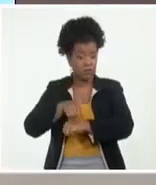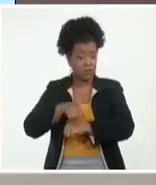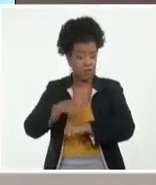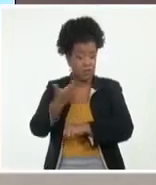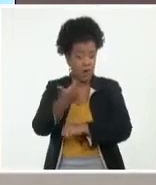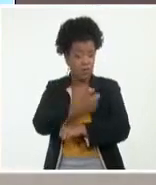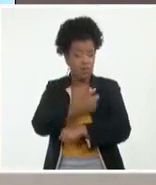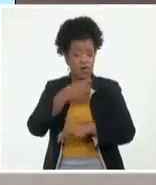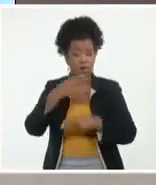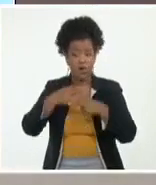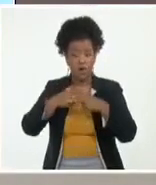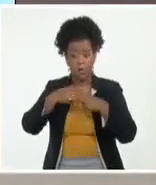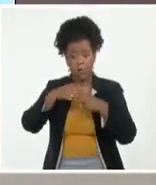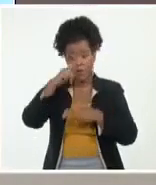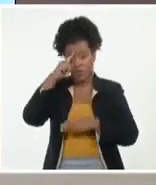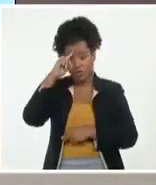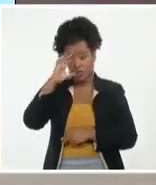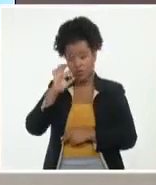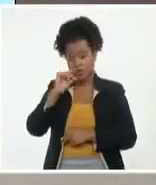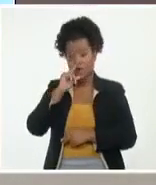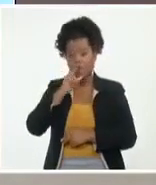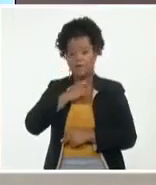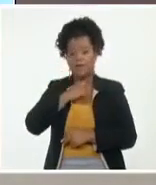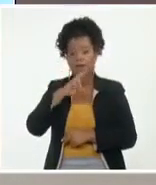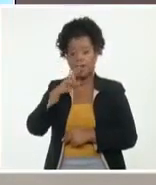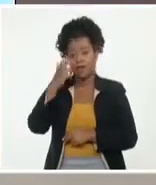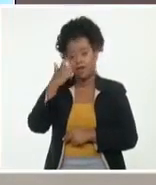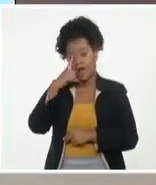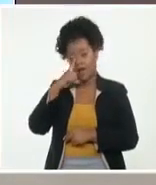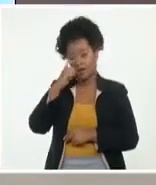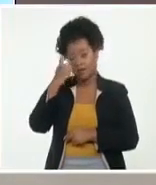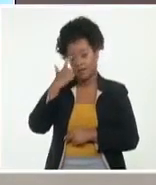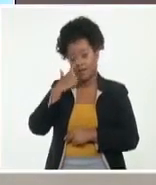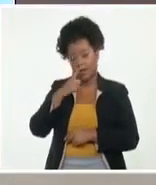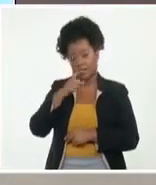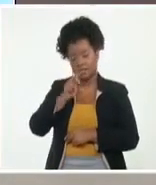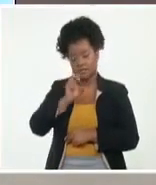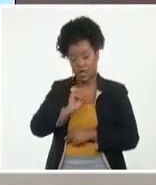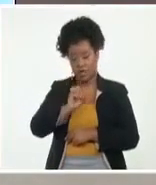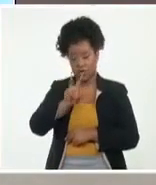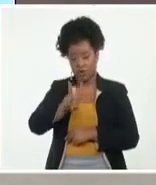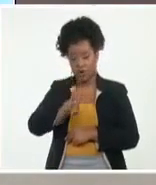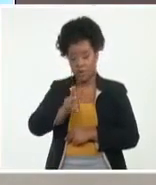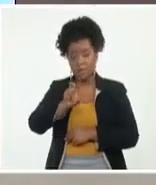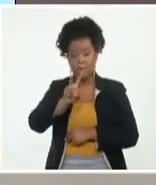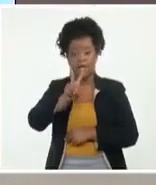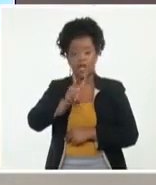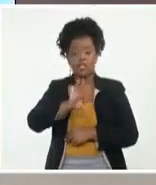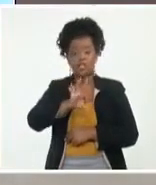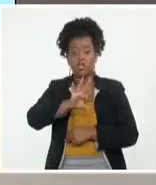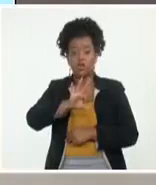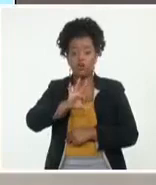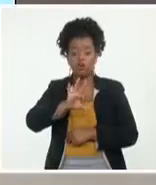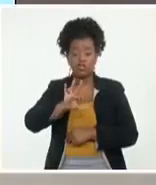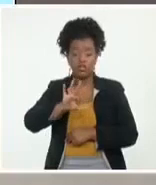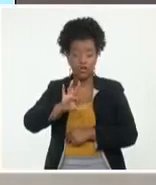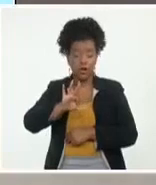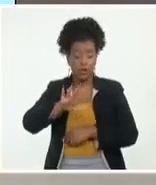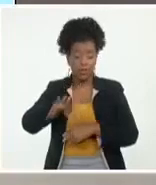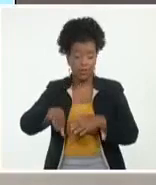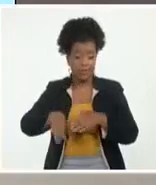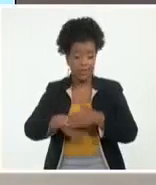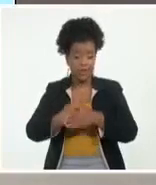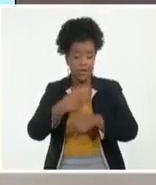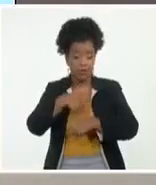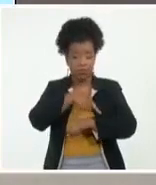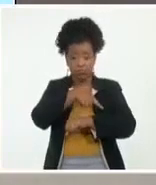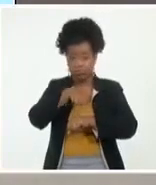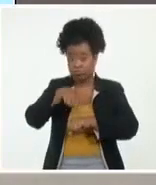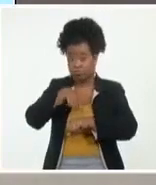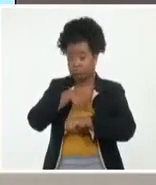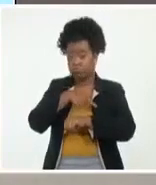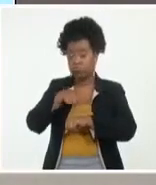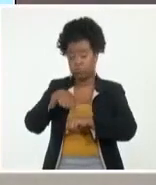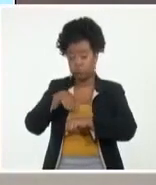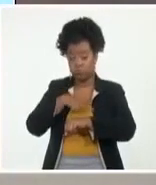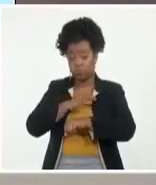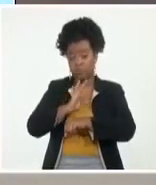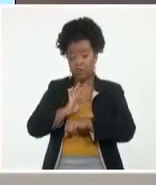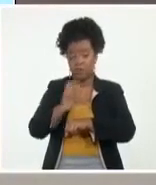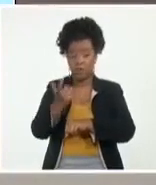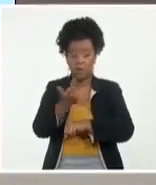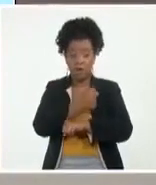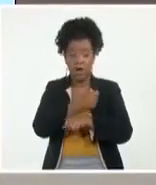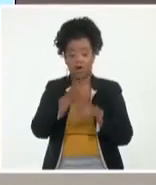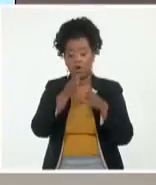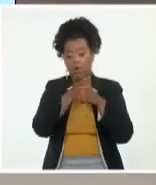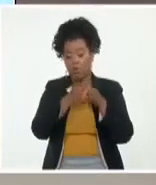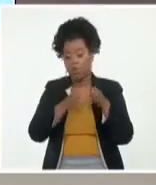un esquema de 28 días entre dosis, no lo olvidemos. Así que mientras se desarrolla la fase 1-2 de este ensayo clínico en niños y